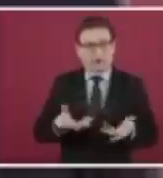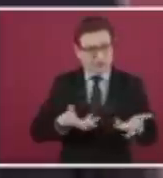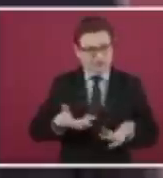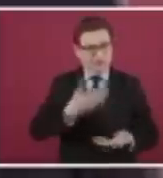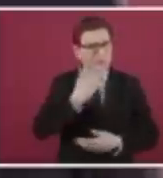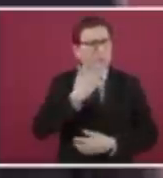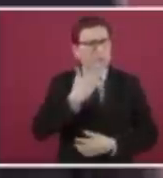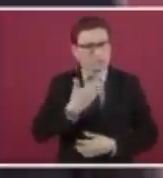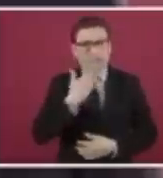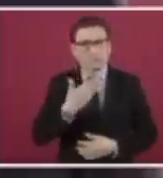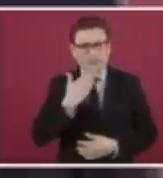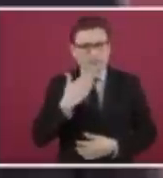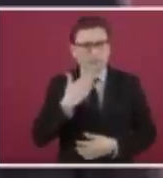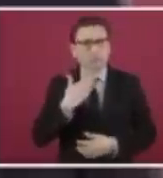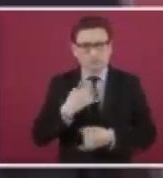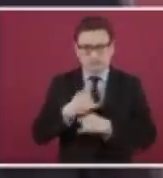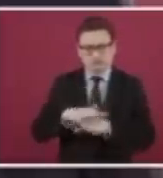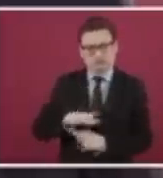Guardia Nacional.